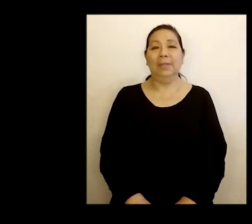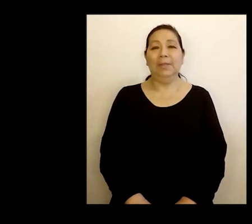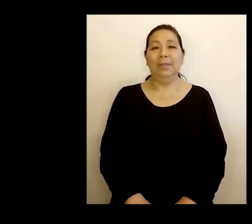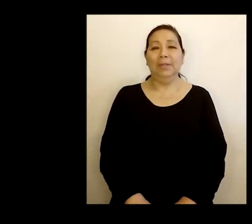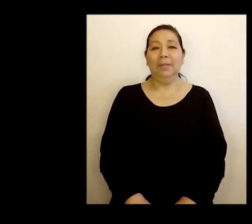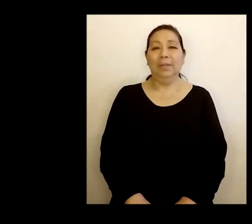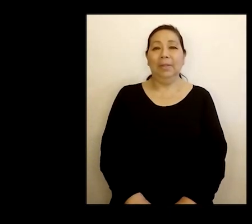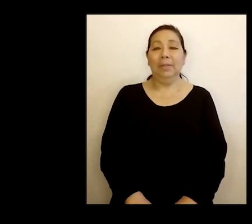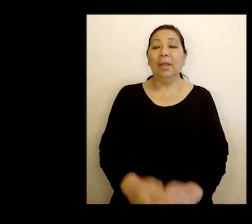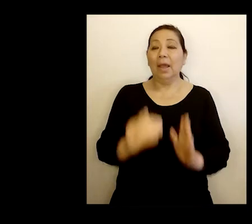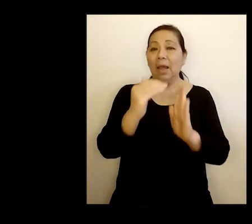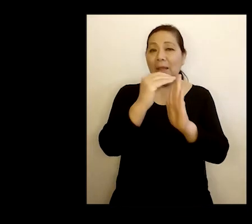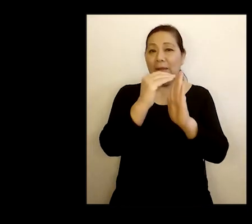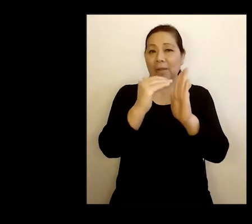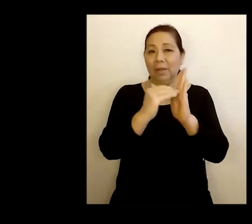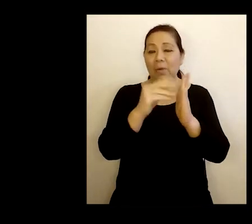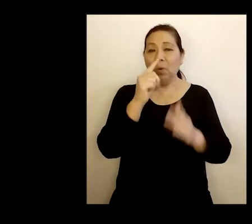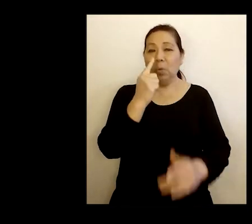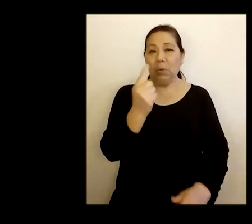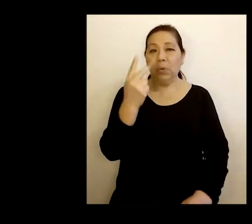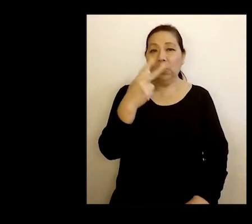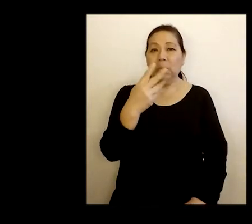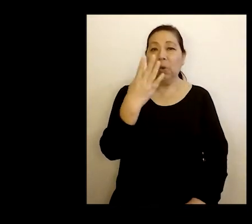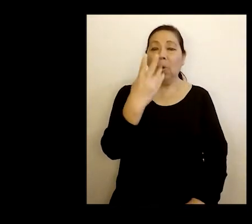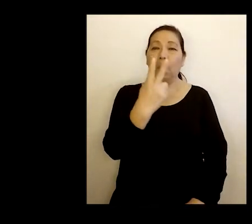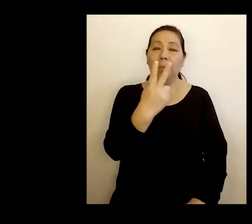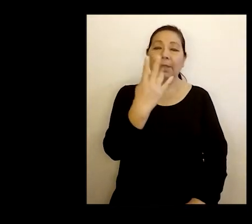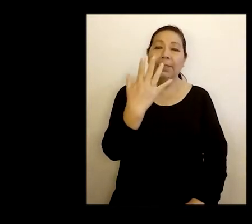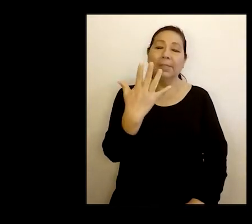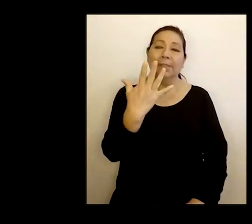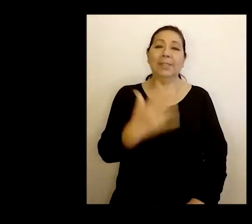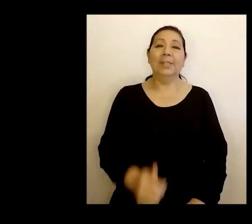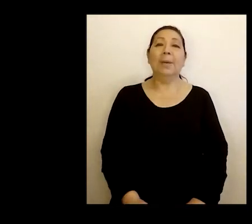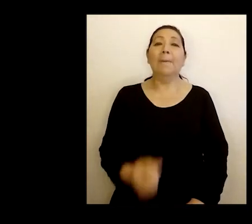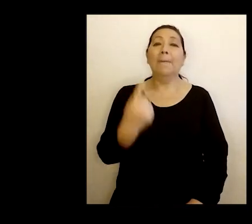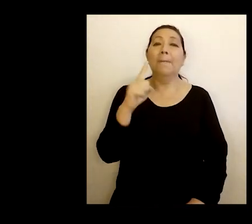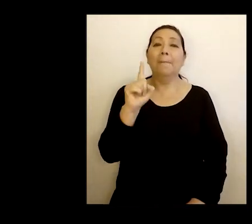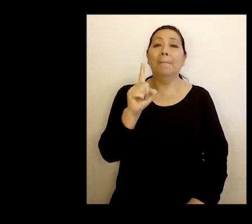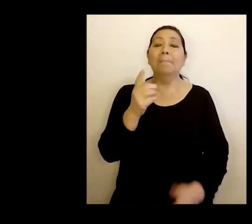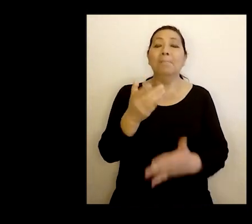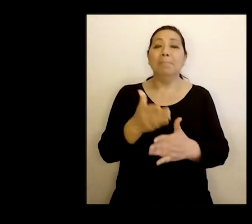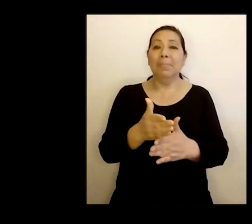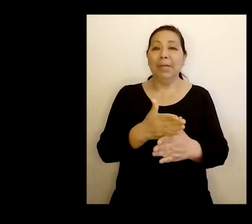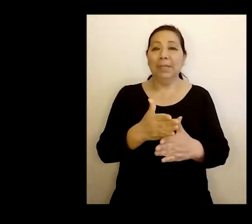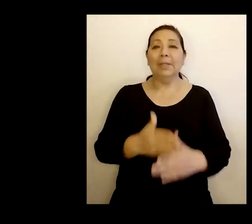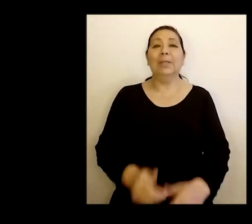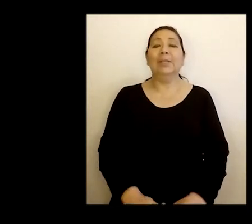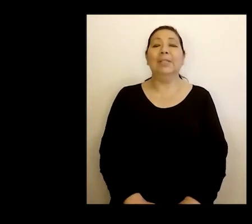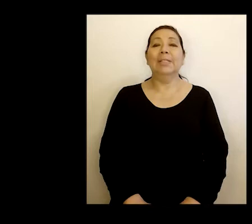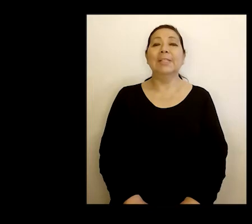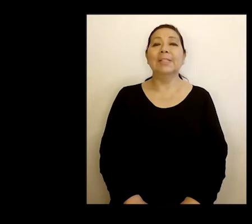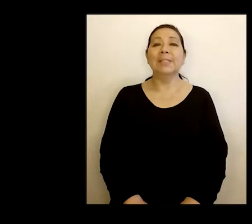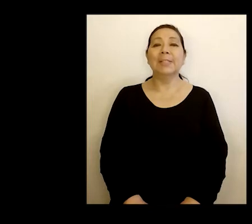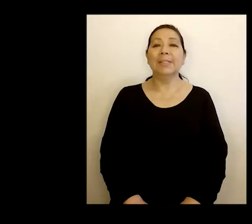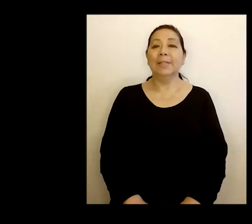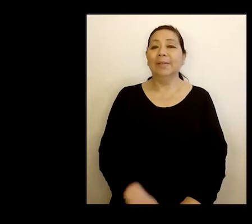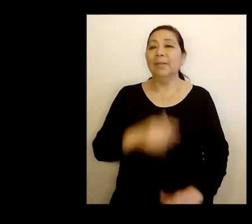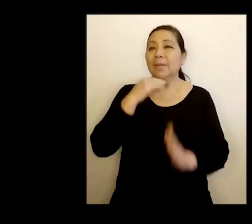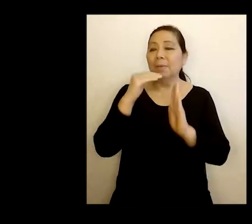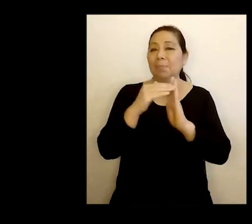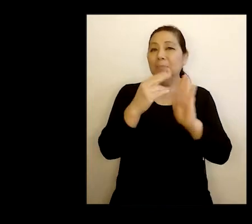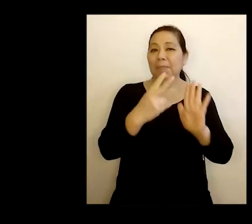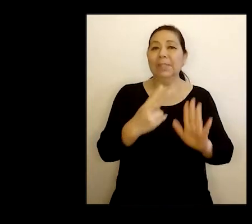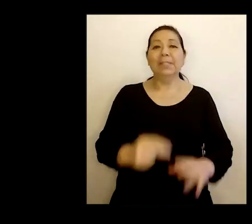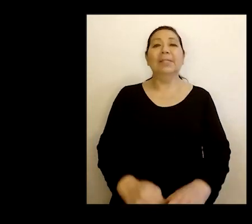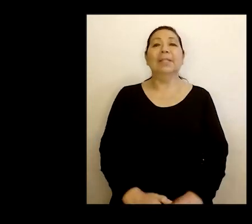Debido a los artículos 1, 2, 4 y 25, parte final de los artículos 27 y